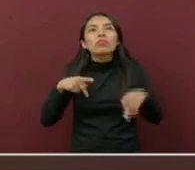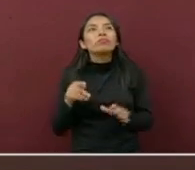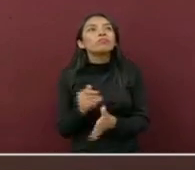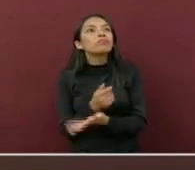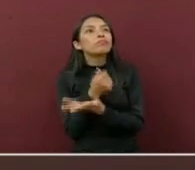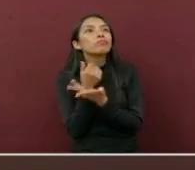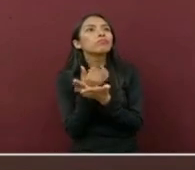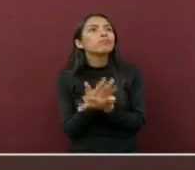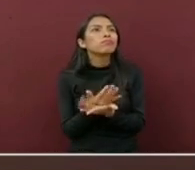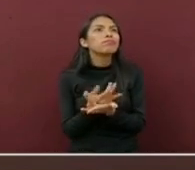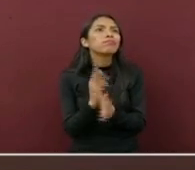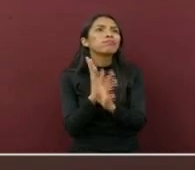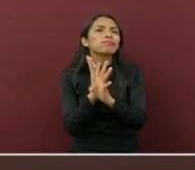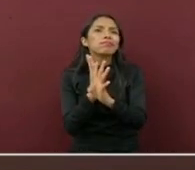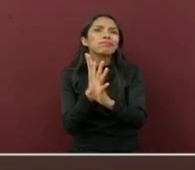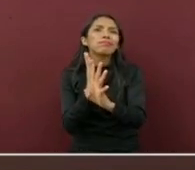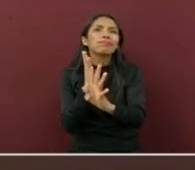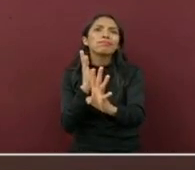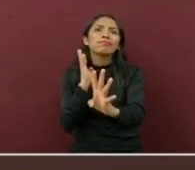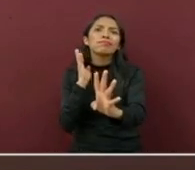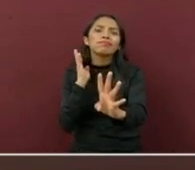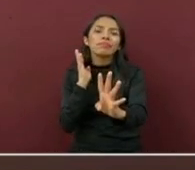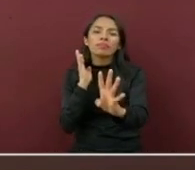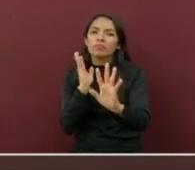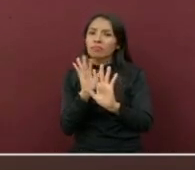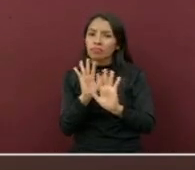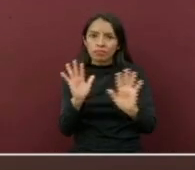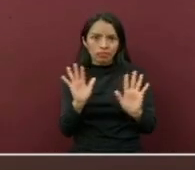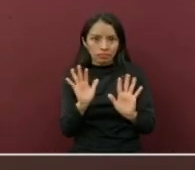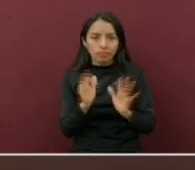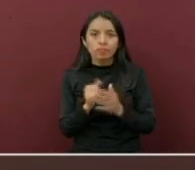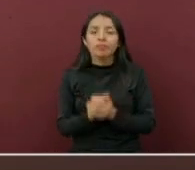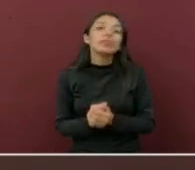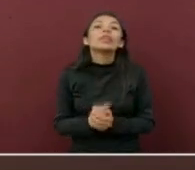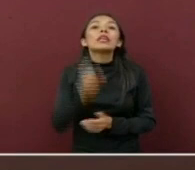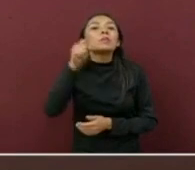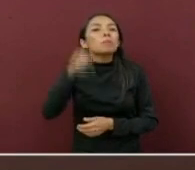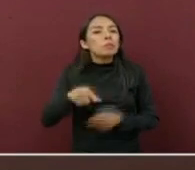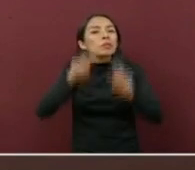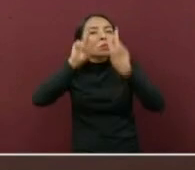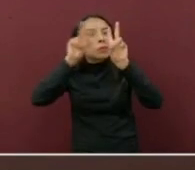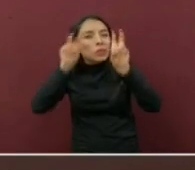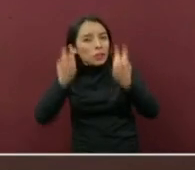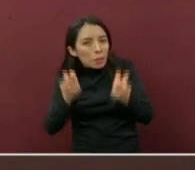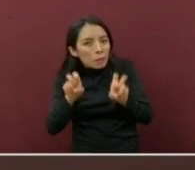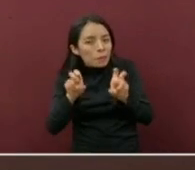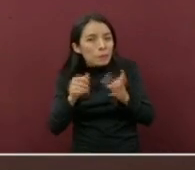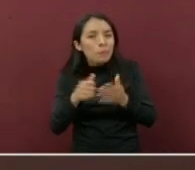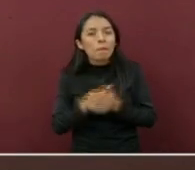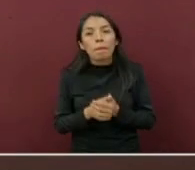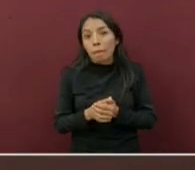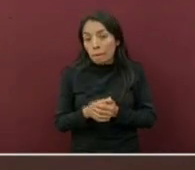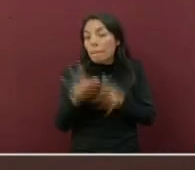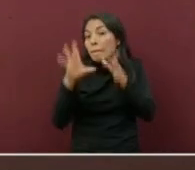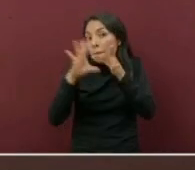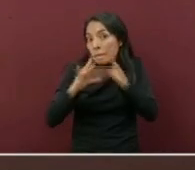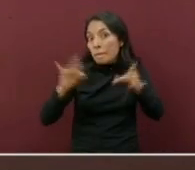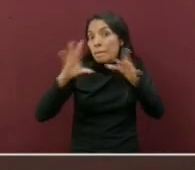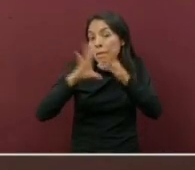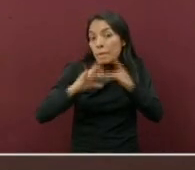tanto tiempo en la fila y sobre el mismo tema pero en otro orden de ideas les comento